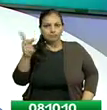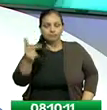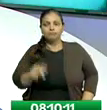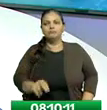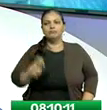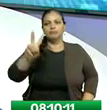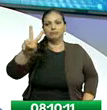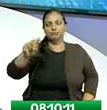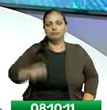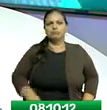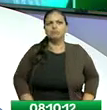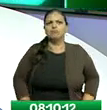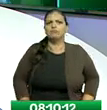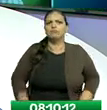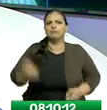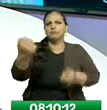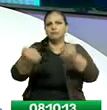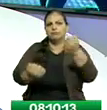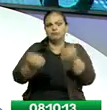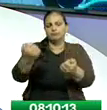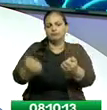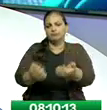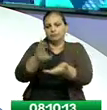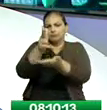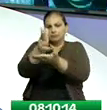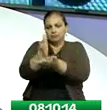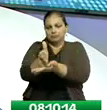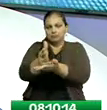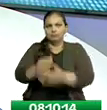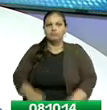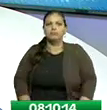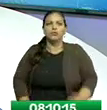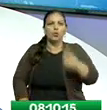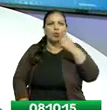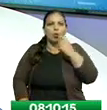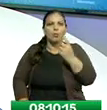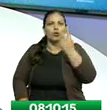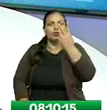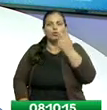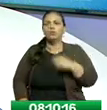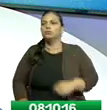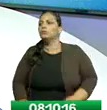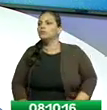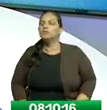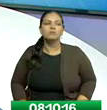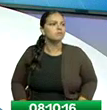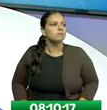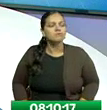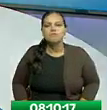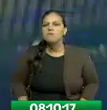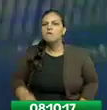ocasión, delincuentes intentaron sustraerse un vehículo. Veamos.